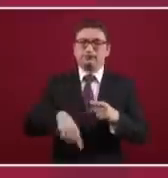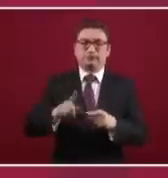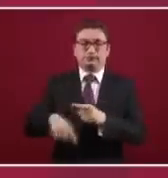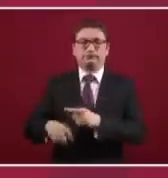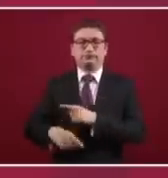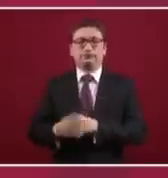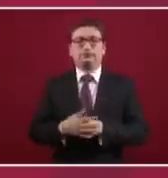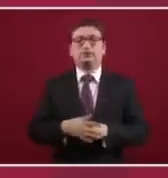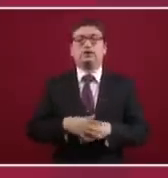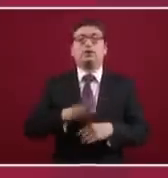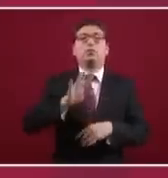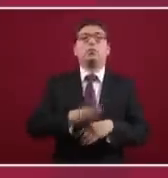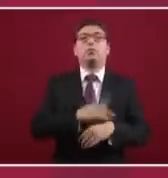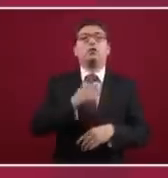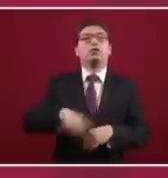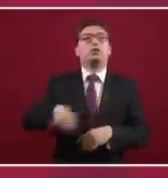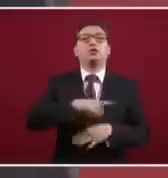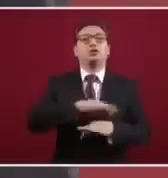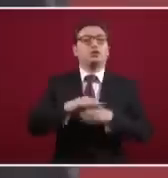como pantalla